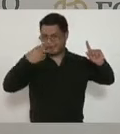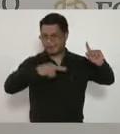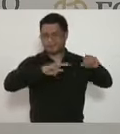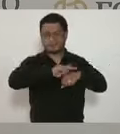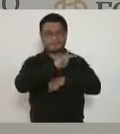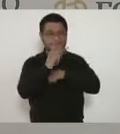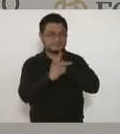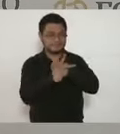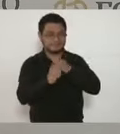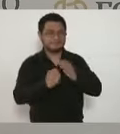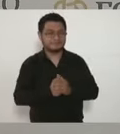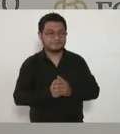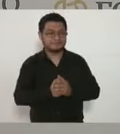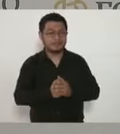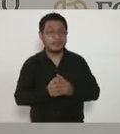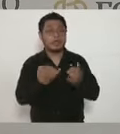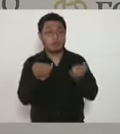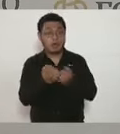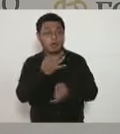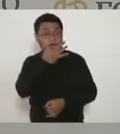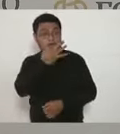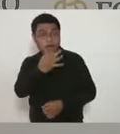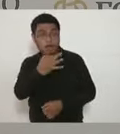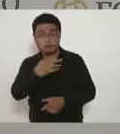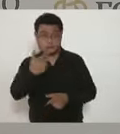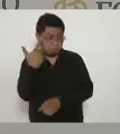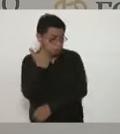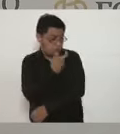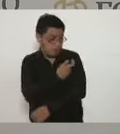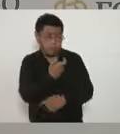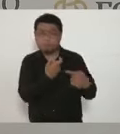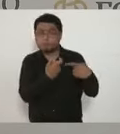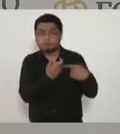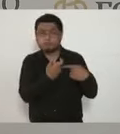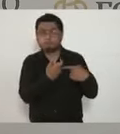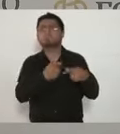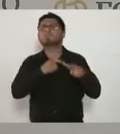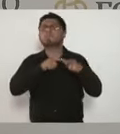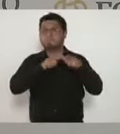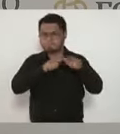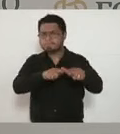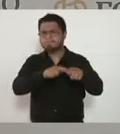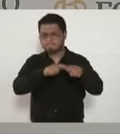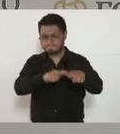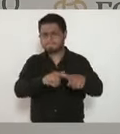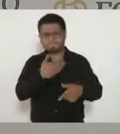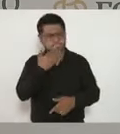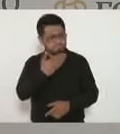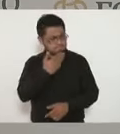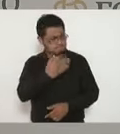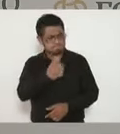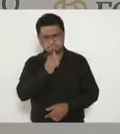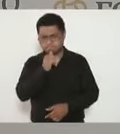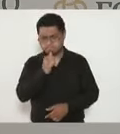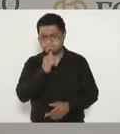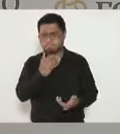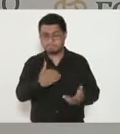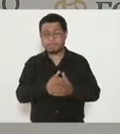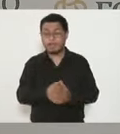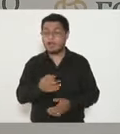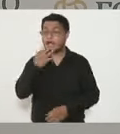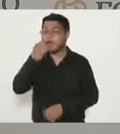de que va a continuar el plan de vacunación. Decirle a todo el pueblo de